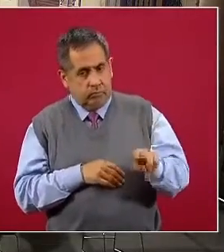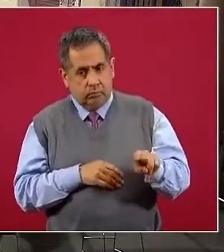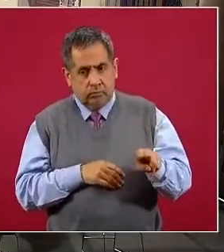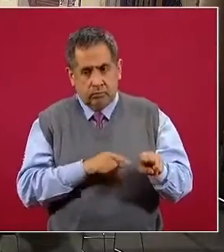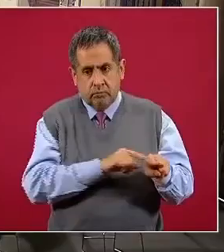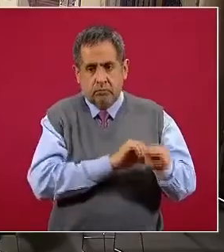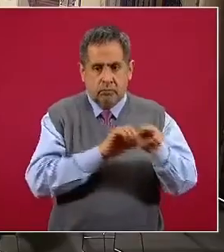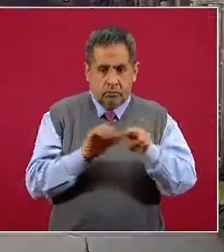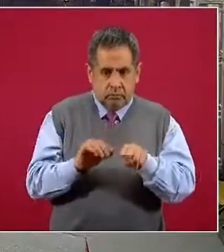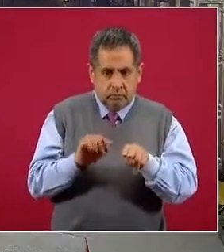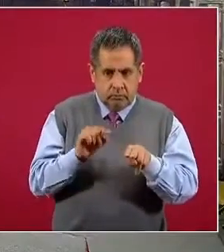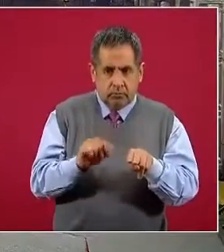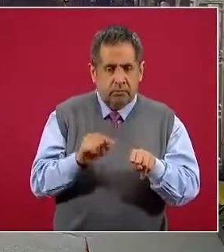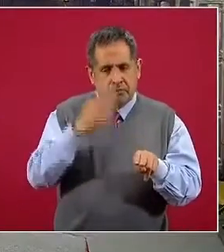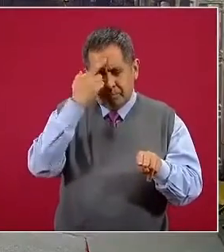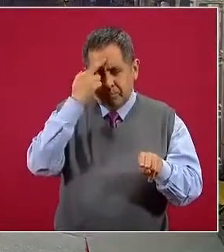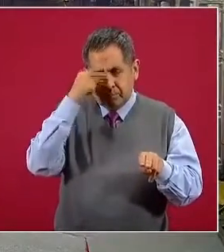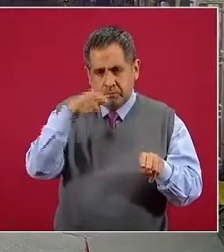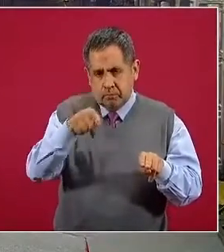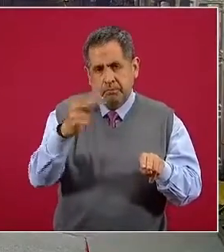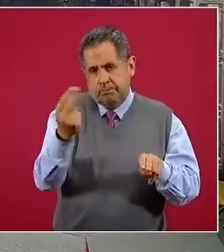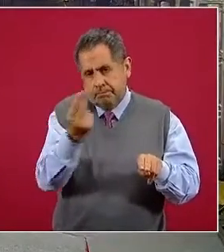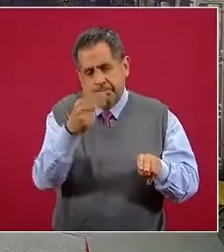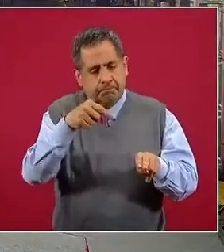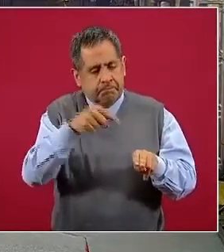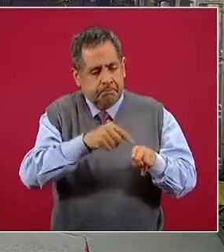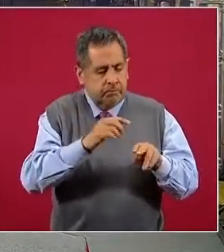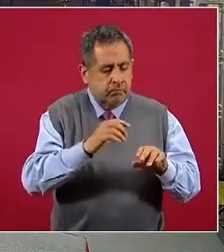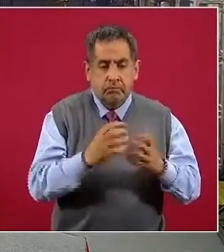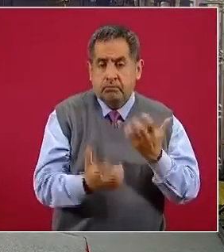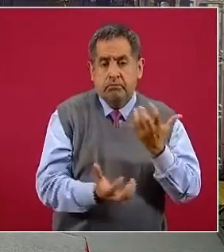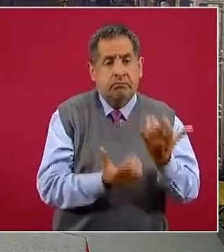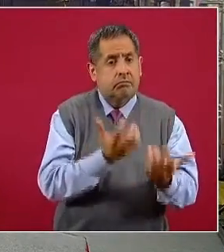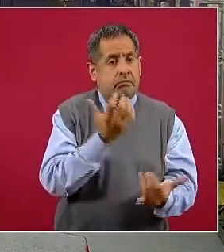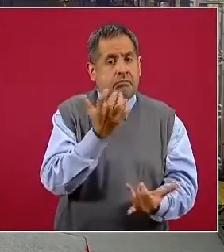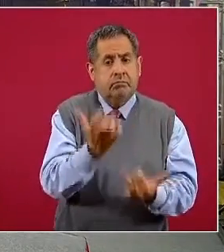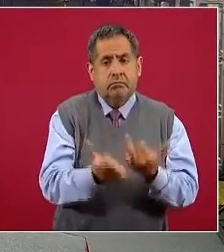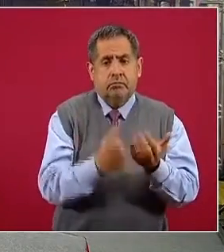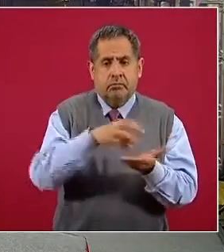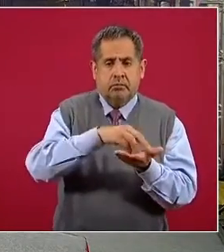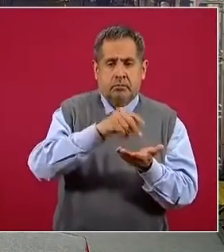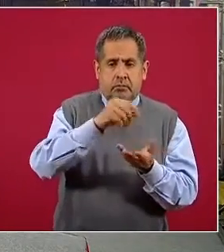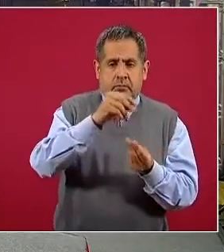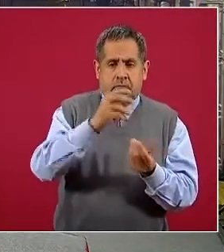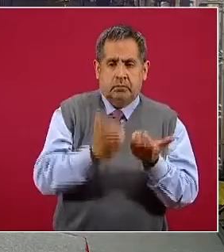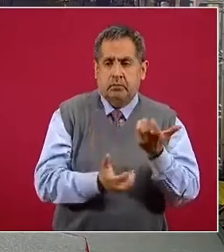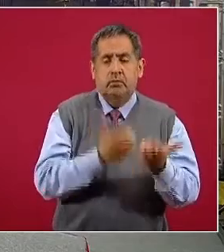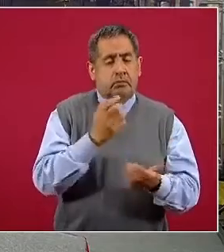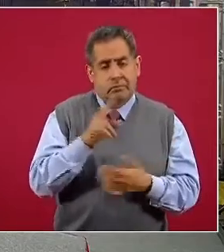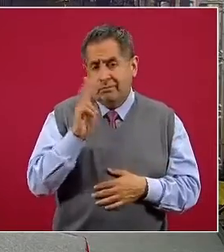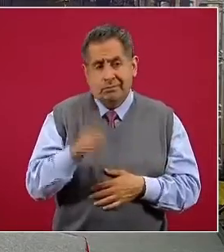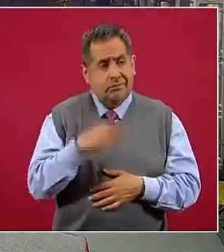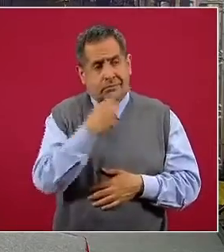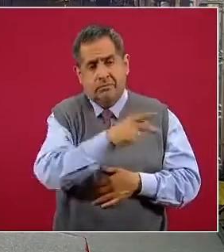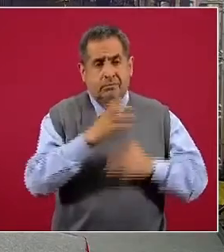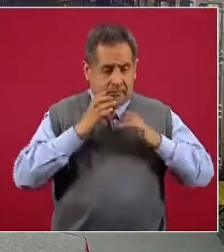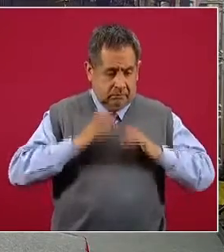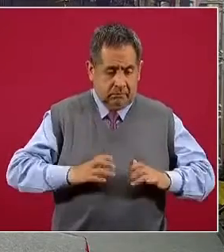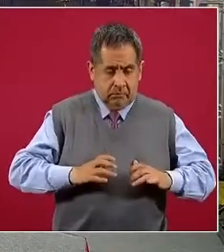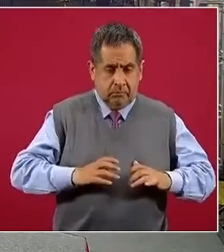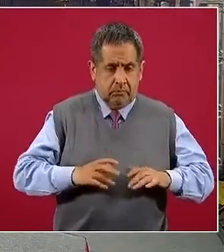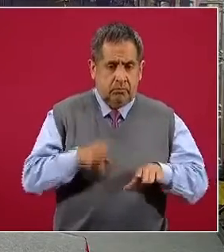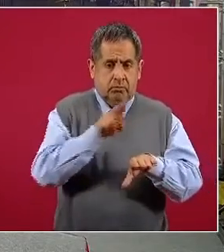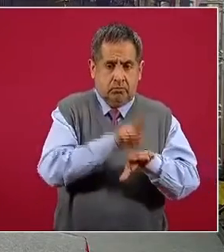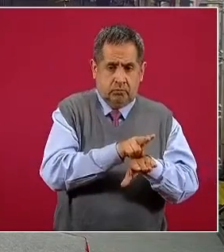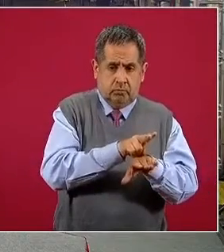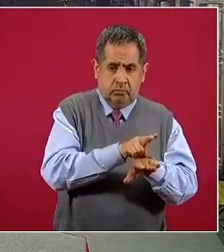formulamos desde el inicio de la epidemia, requiere que las personas sean incineradas. La persona que pierde la vida, su cuerpo sin vida, debe